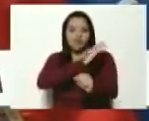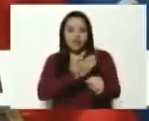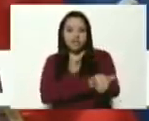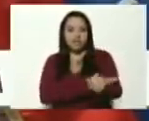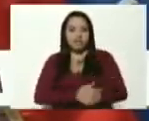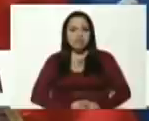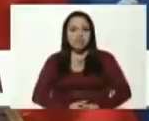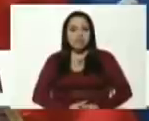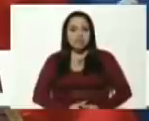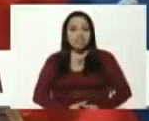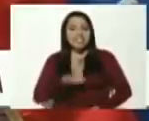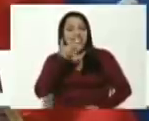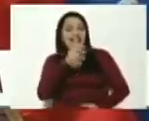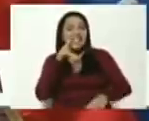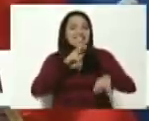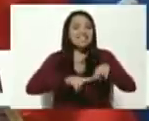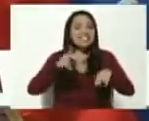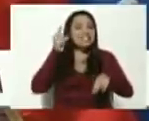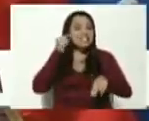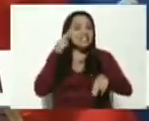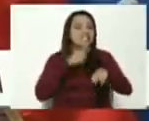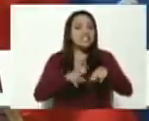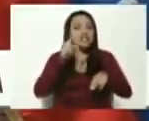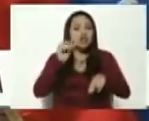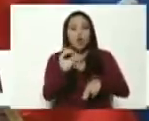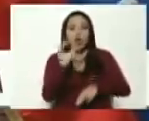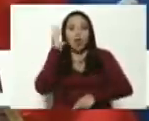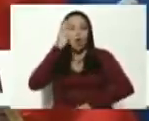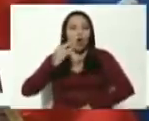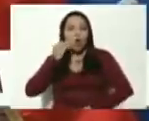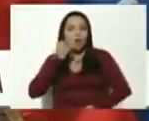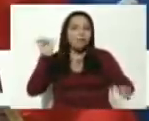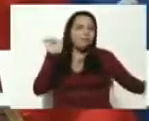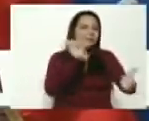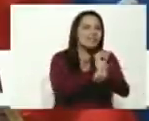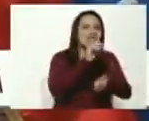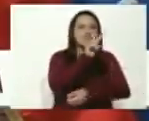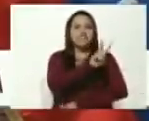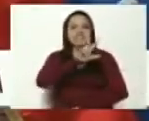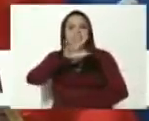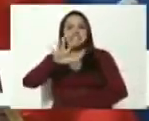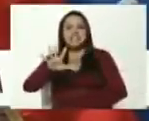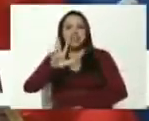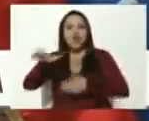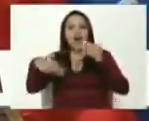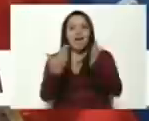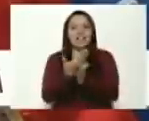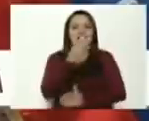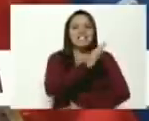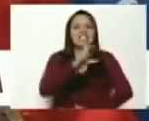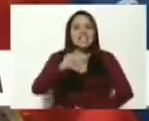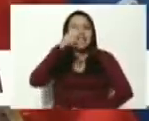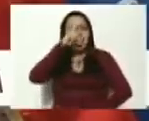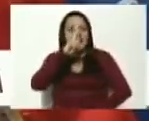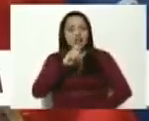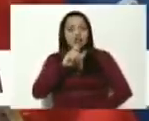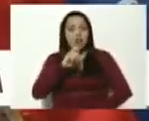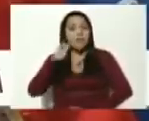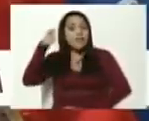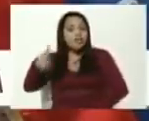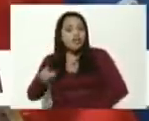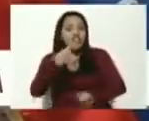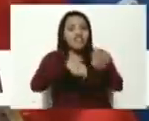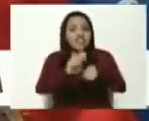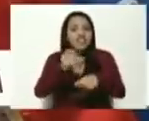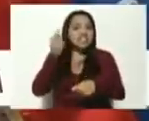víctima es un niño, niña o adolescente, la pena es de 25 a 30 años de prisión. Vean